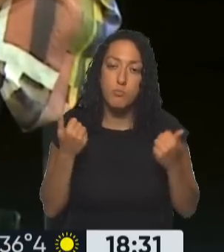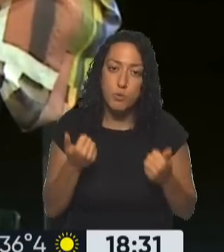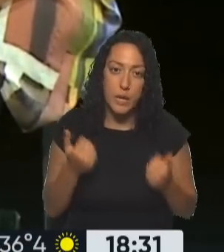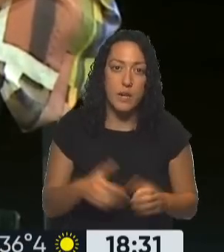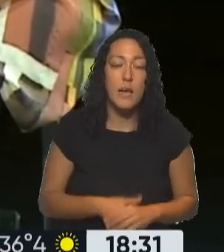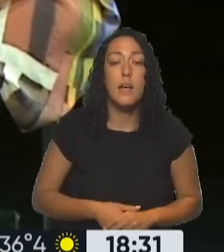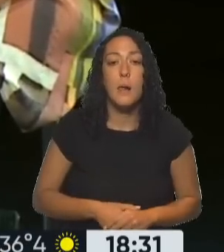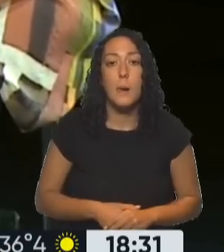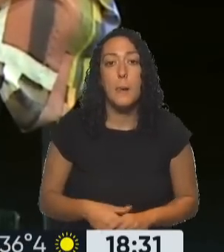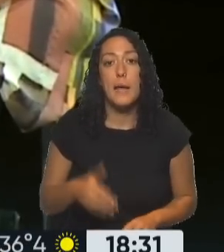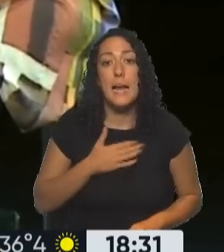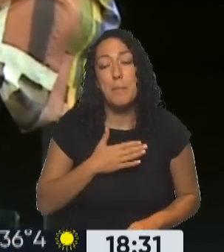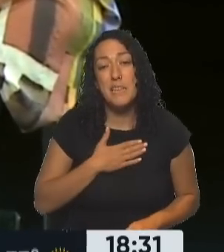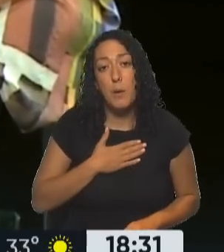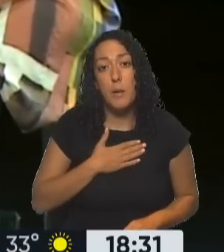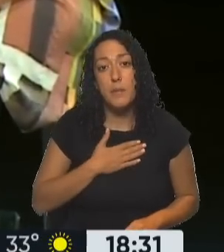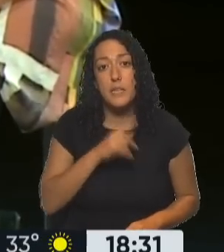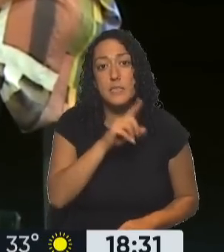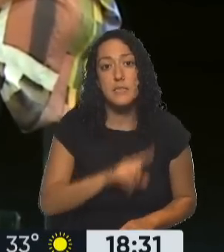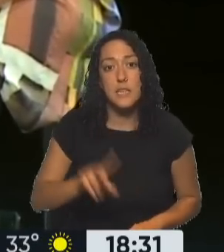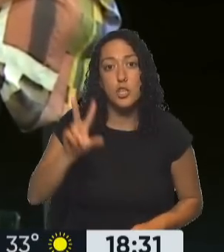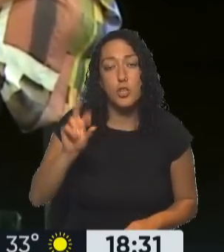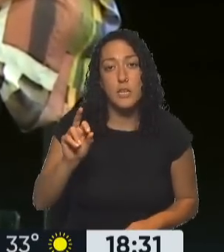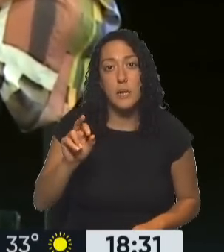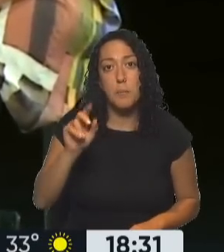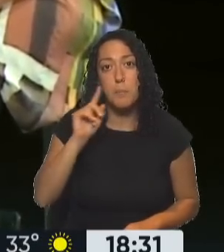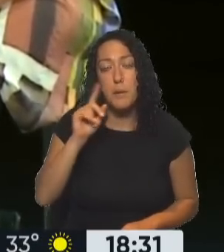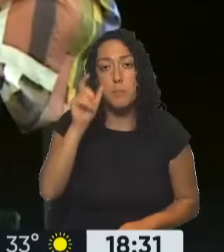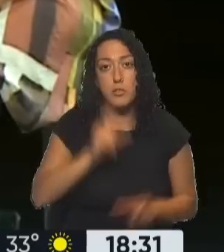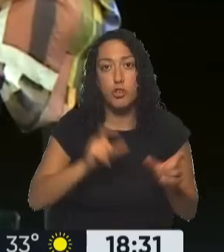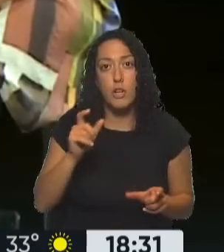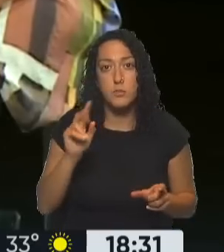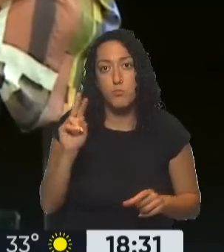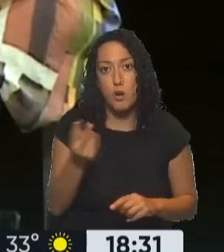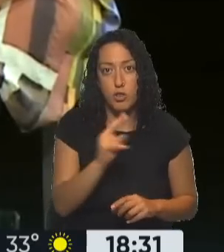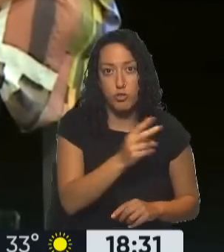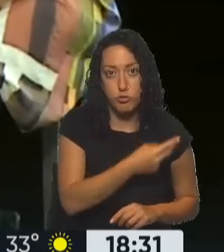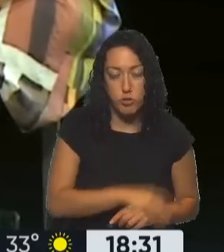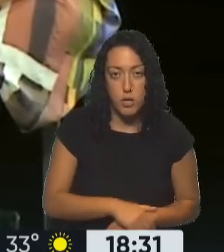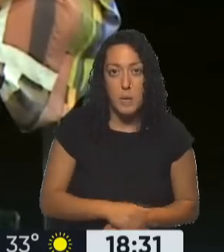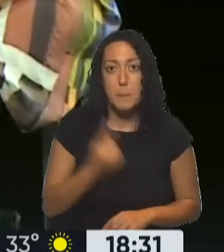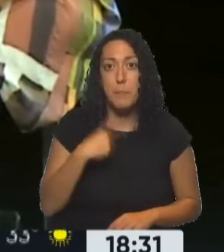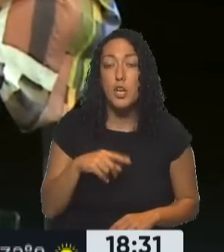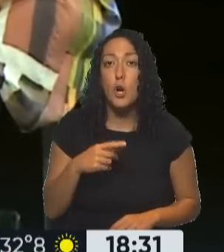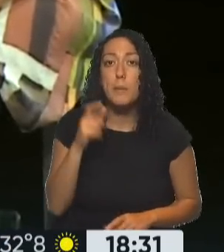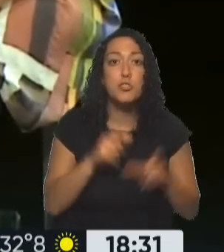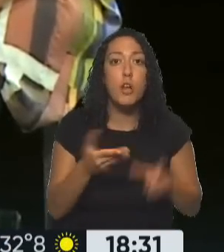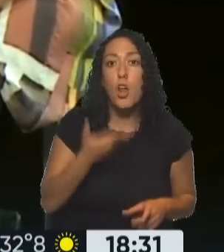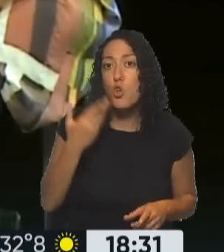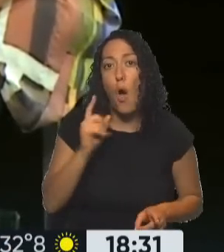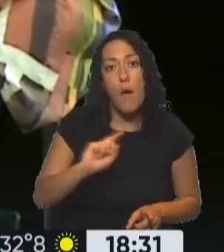Lamentablemente, en el camino quedaron 130.000 argentinos. Pero de lo que nadie habla